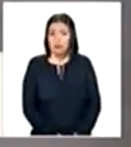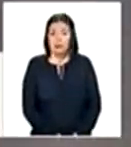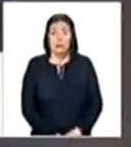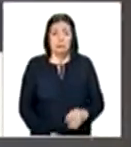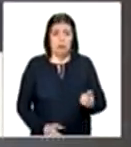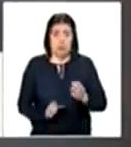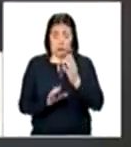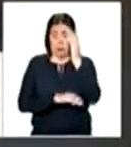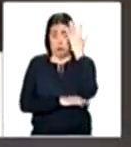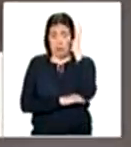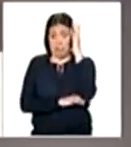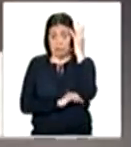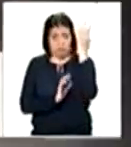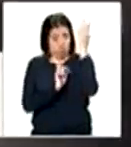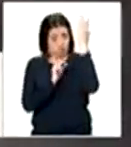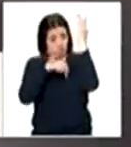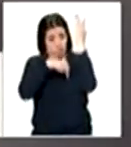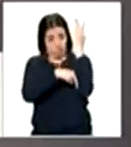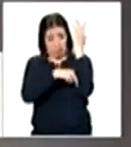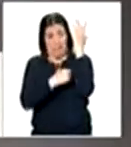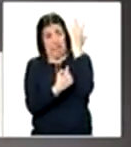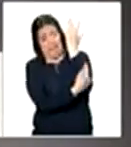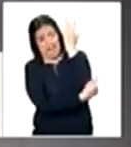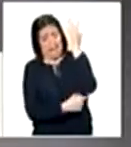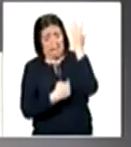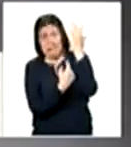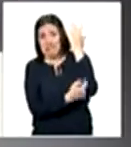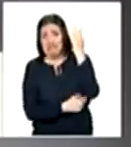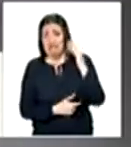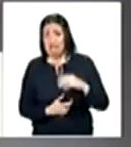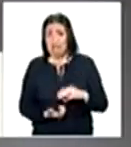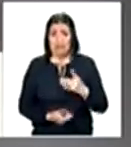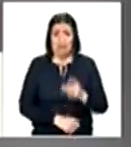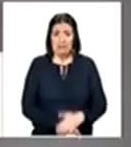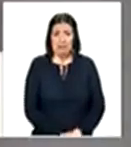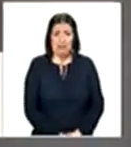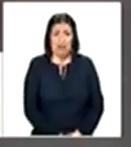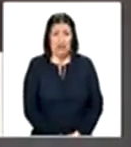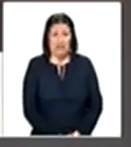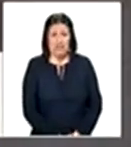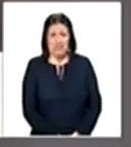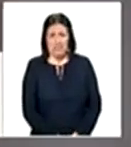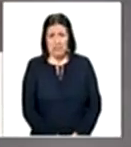Pegado a un árbol, el ladrón se mostró arrepentido. Logi, mira.